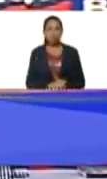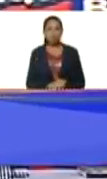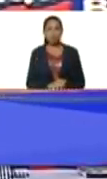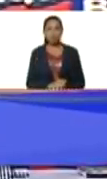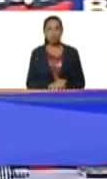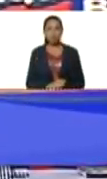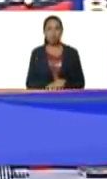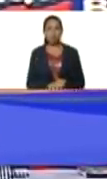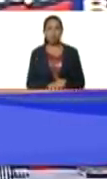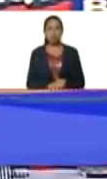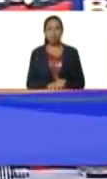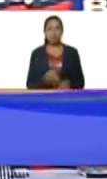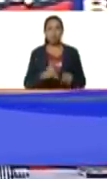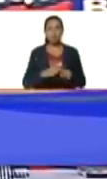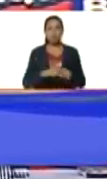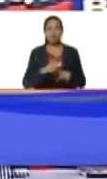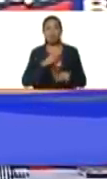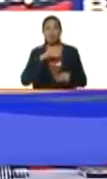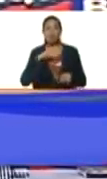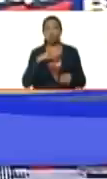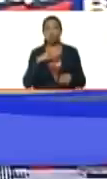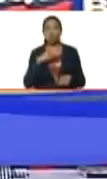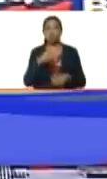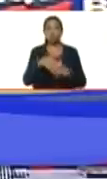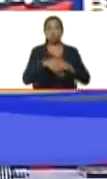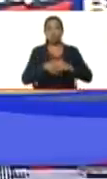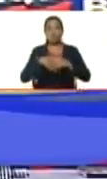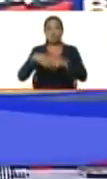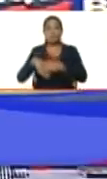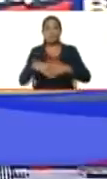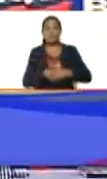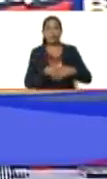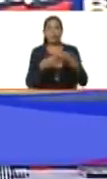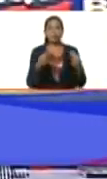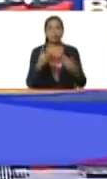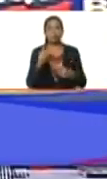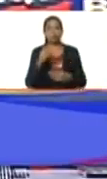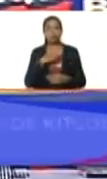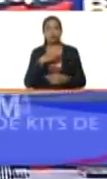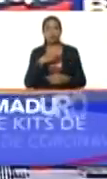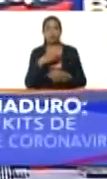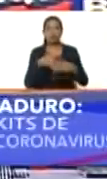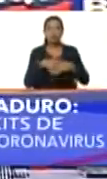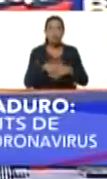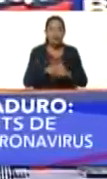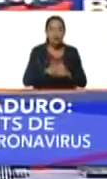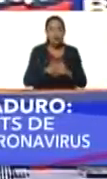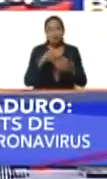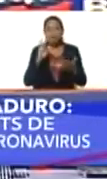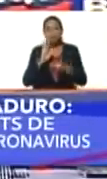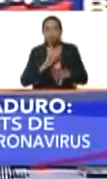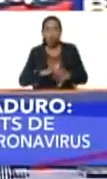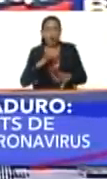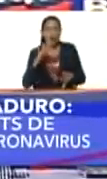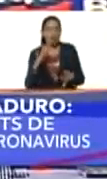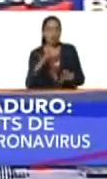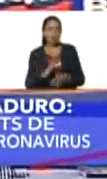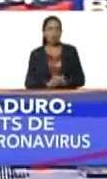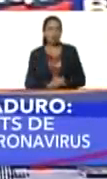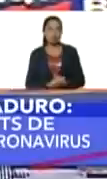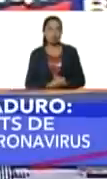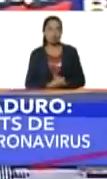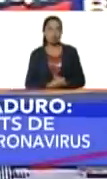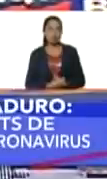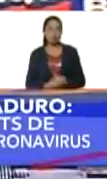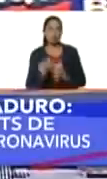por este periodo hay que dejar de darse tanto la mano. Pues se transmite por la mano. Eso está